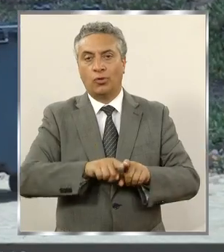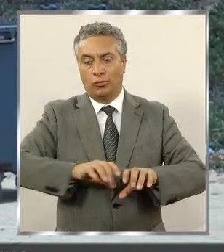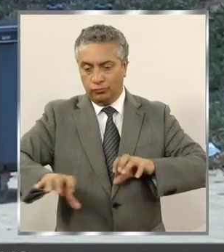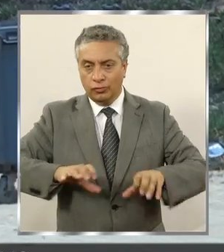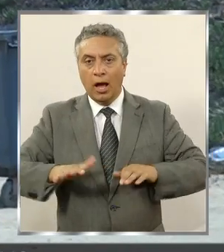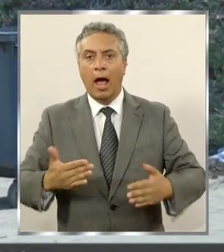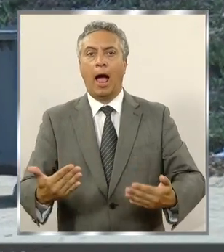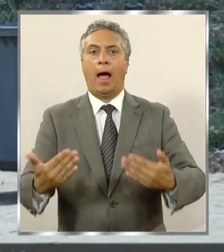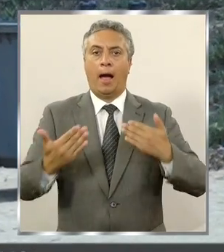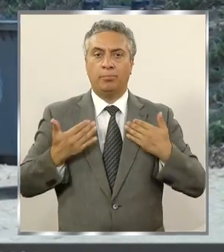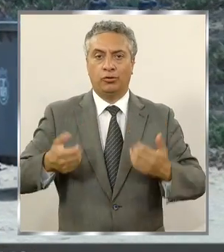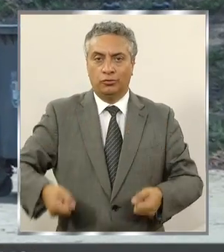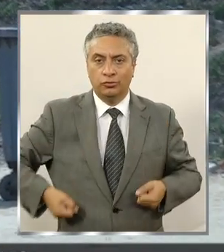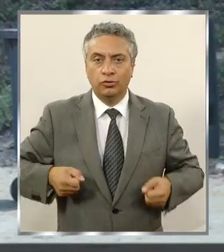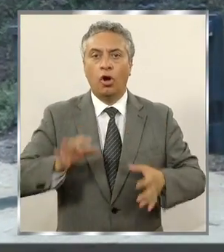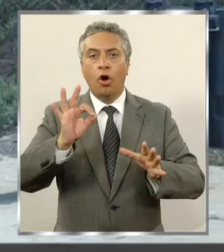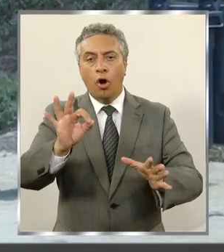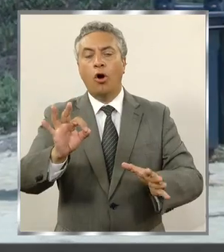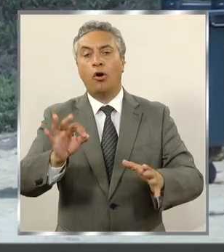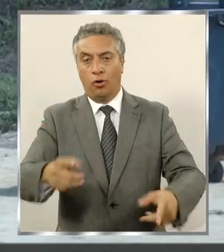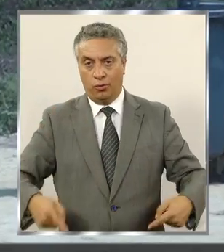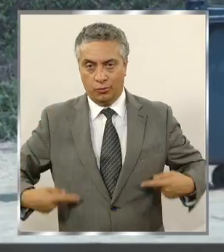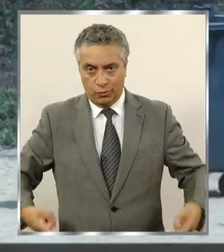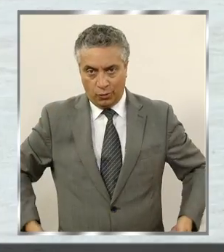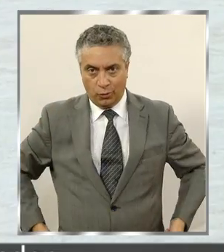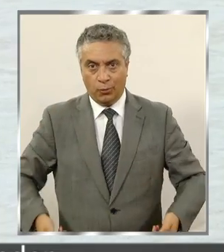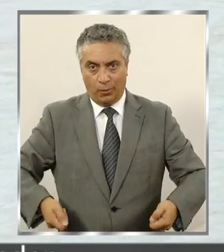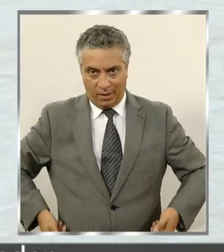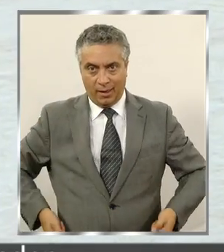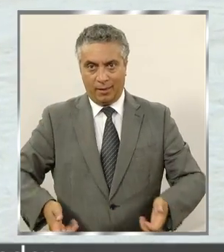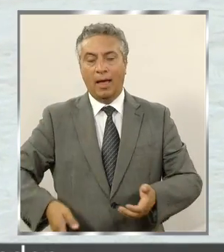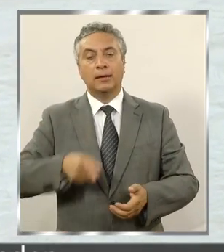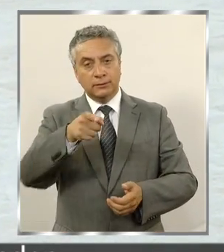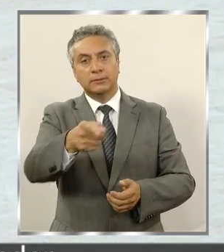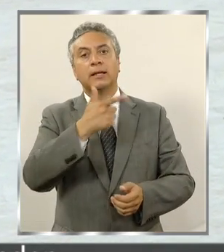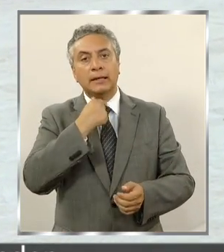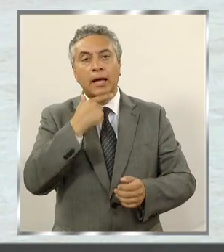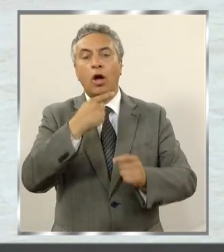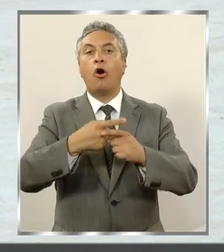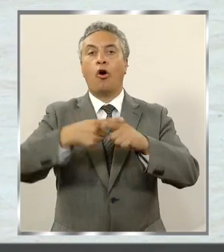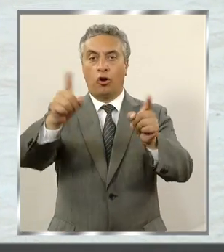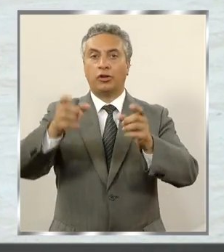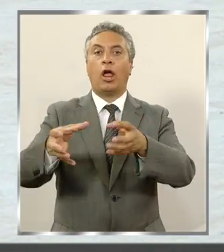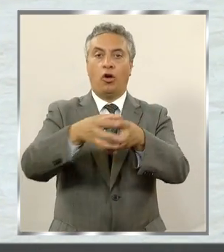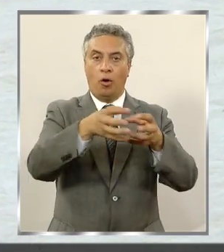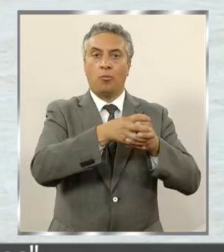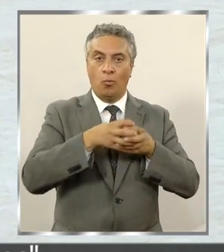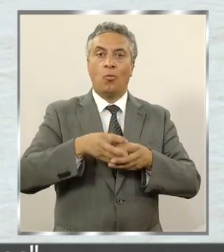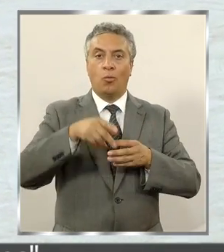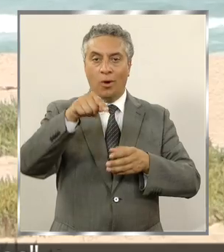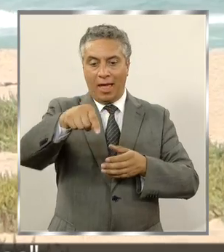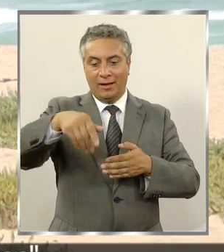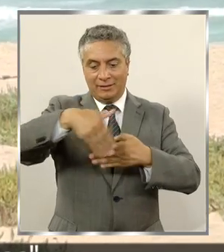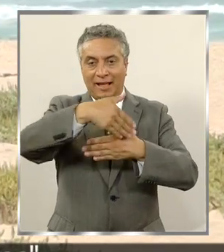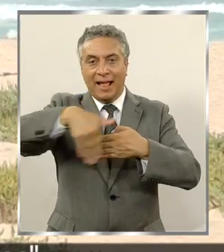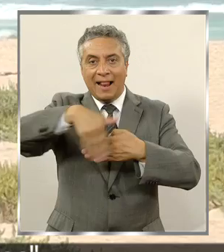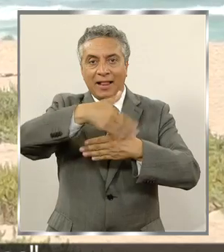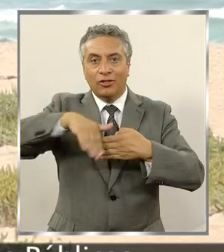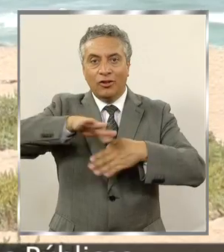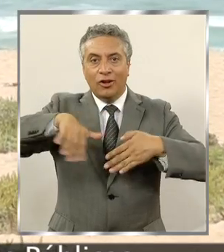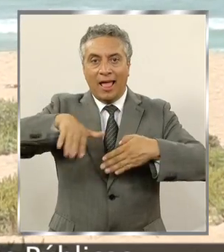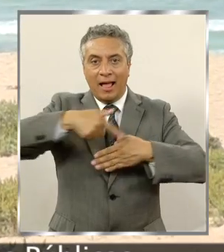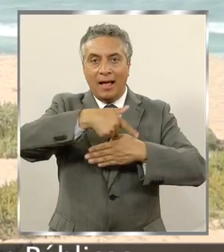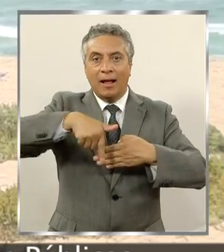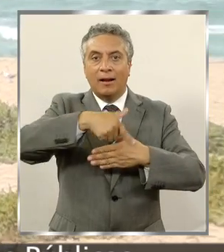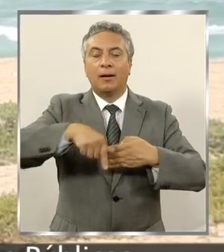desplazan con accesorios de apoyo o sillas de ruedas, plan que se quiere extender a otras comunas del litoral de Los Poetas